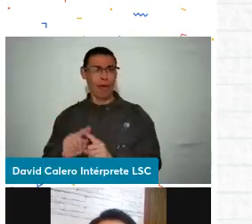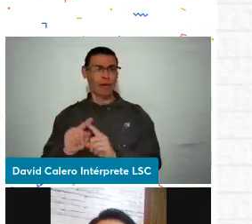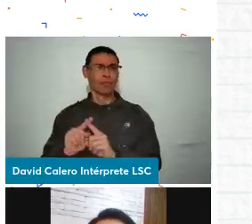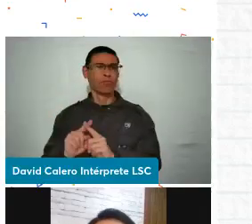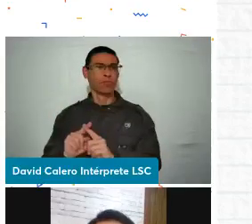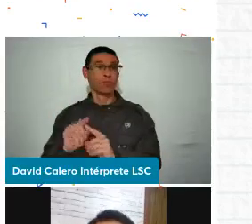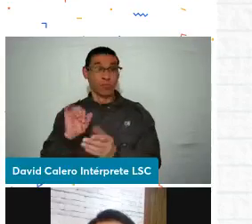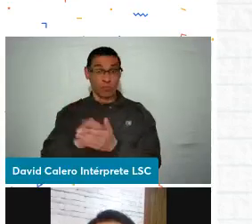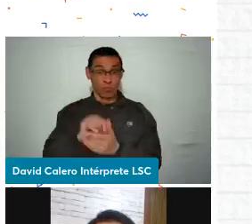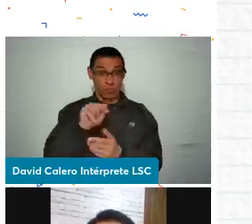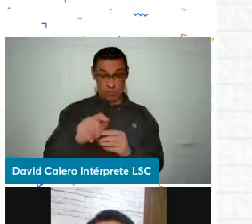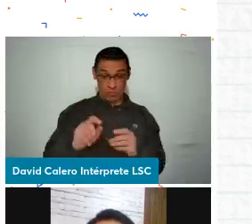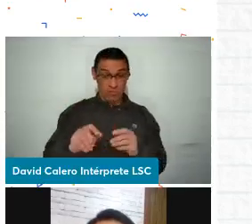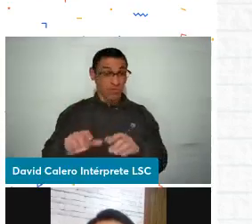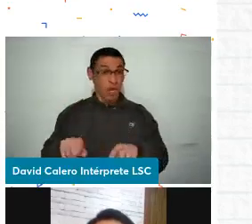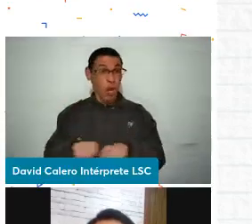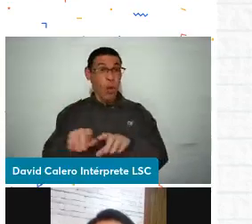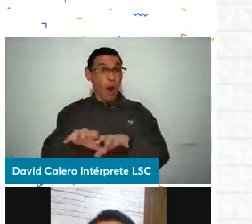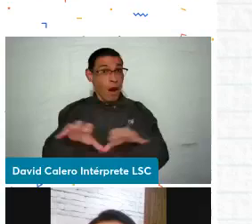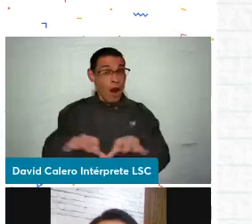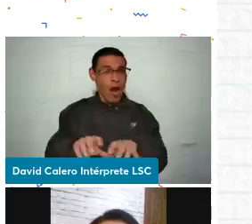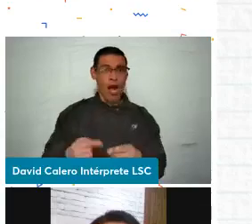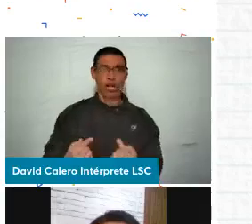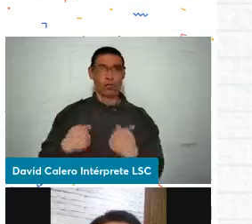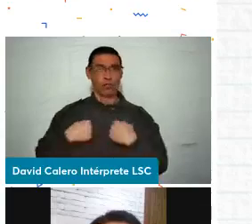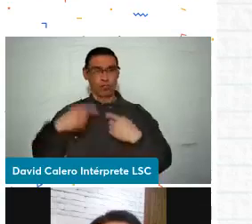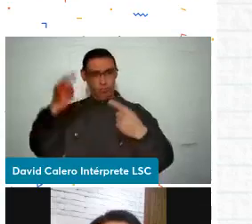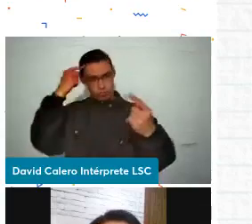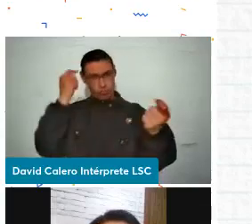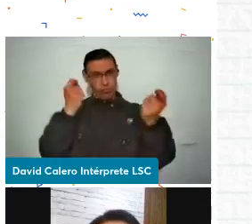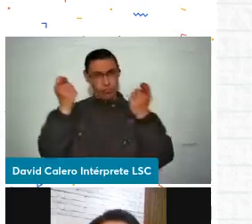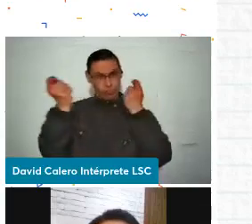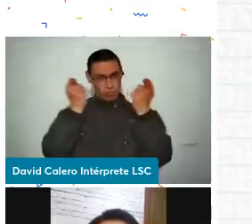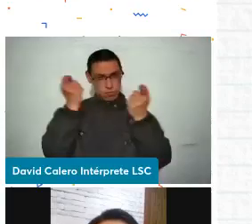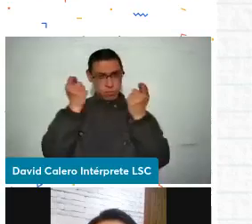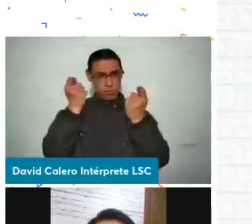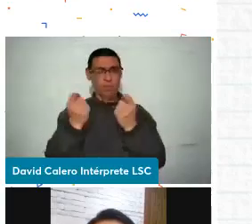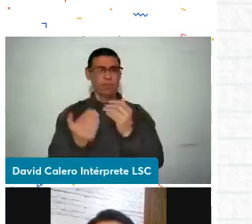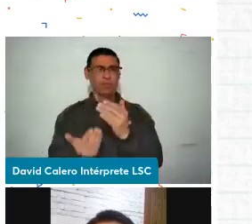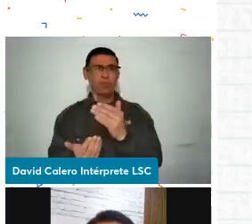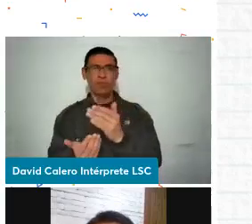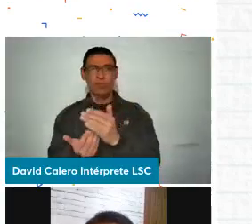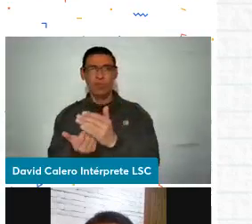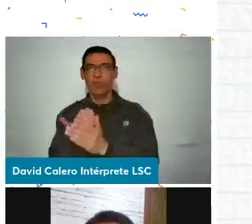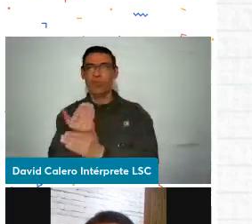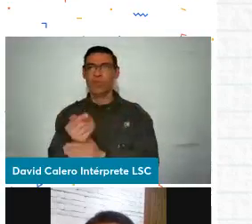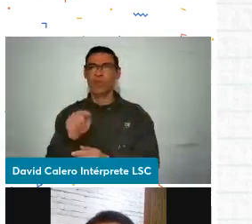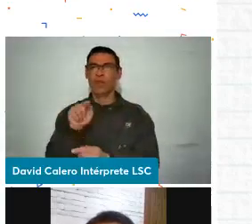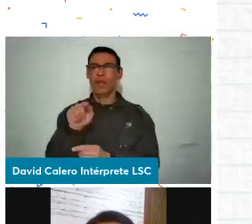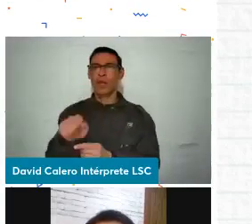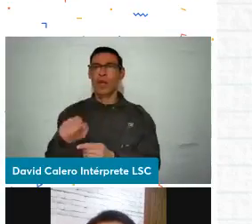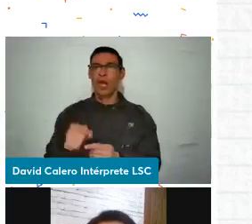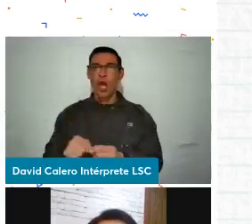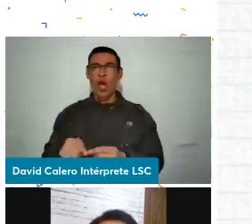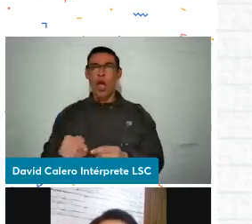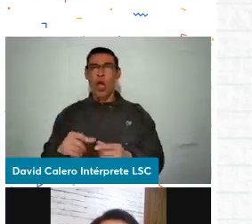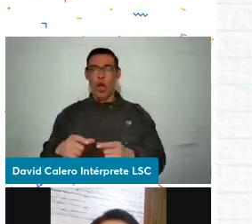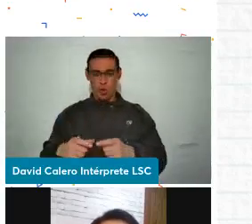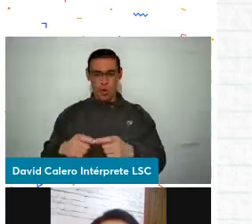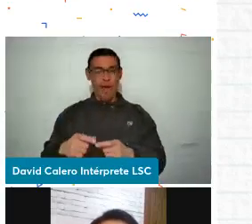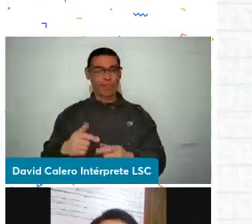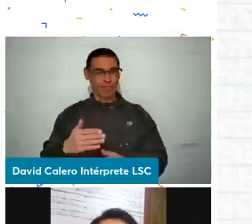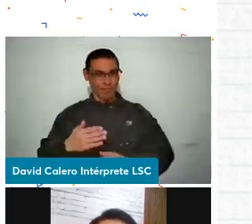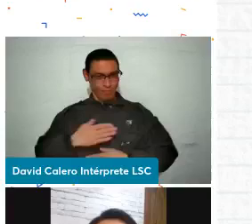puntualmente o para mi estrategia, iniciamos, como ustedes pueden ver en la imagen de apoyo, con el celular mío, con el de